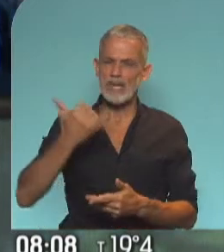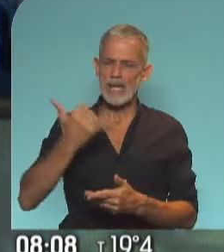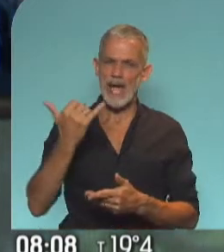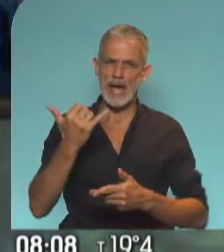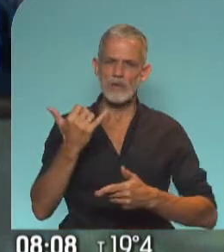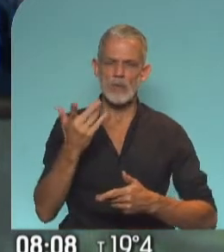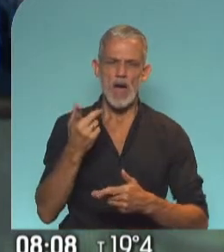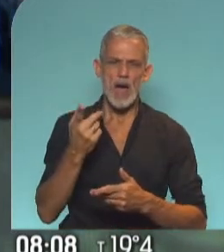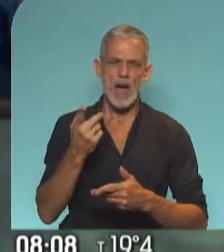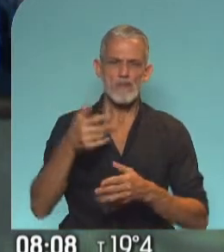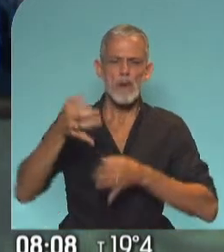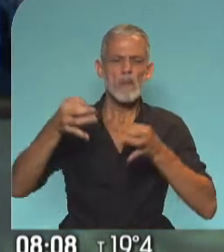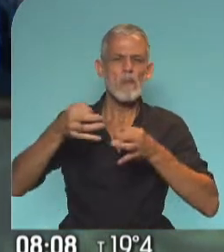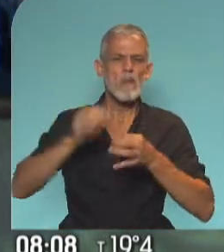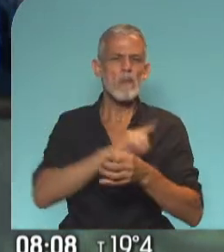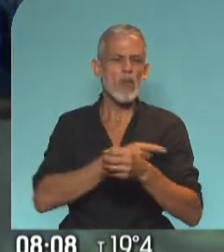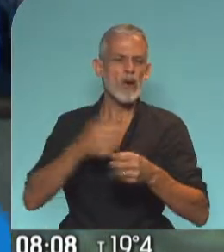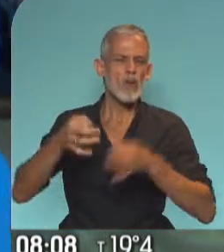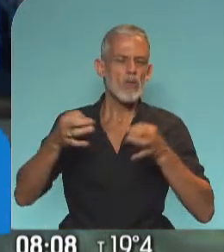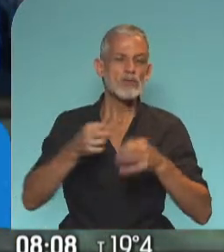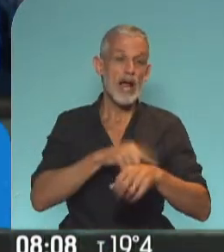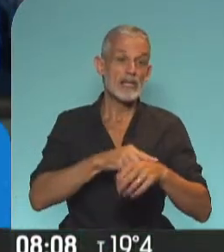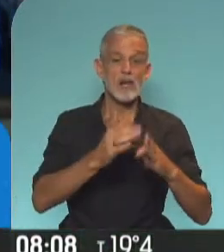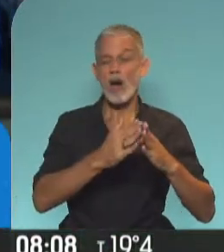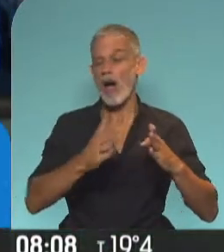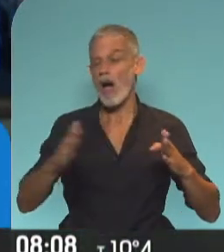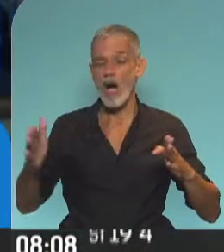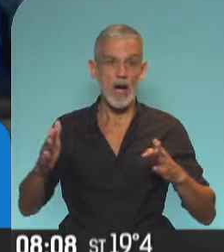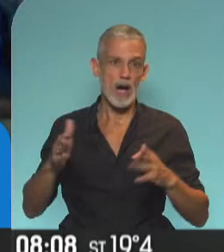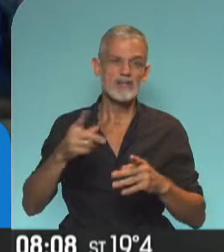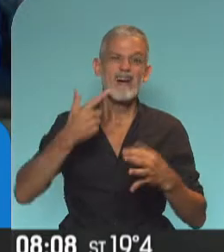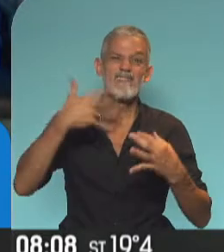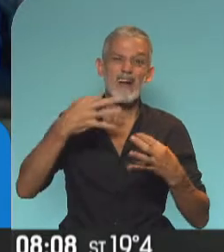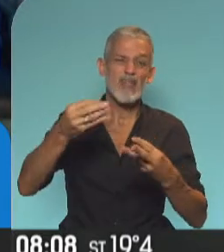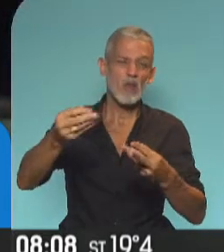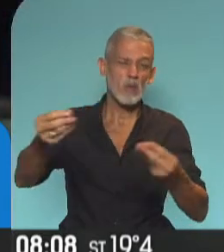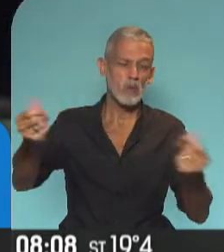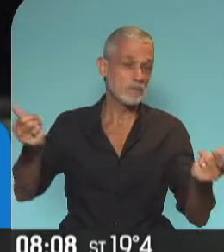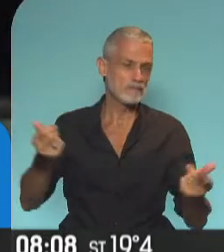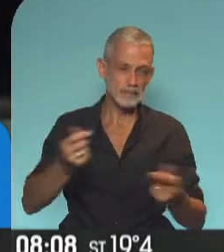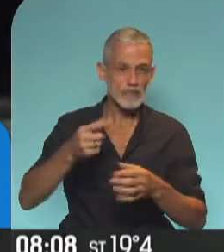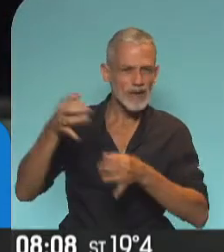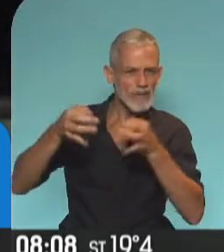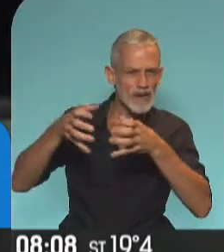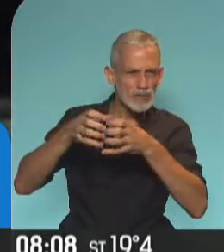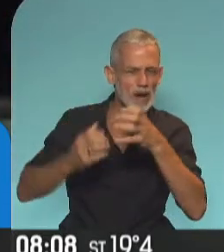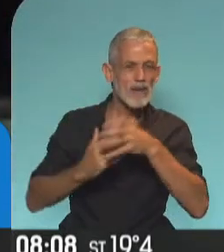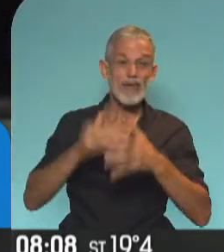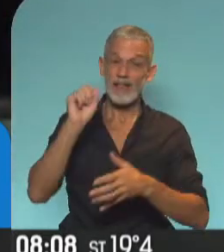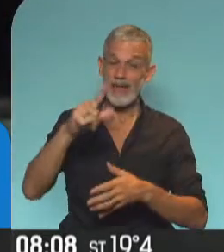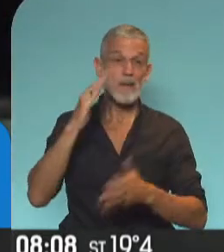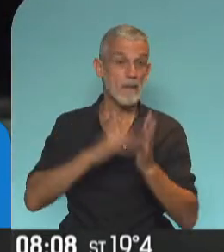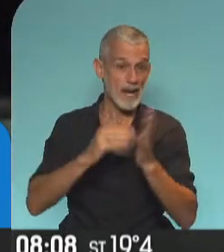una máxima en el Poder Judicial que dice que tiempo que pasa es verdad que huye y aquí se aplica. Pero en un fallo de la Cámara Federal de Bahía